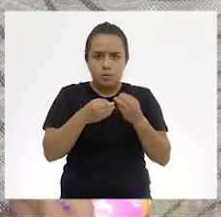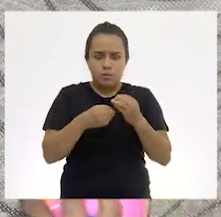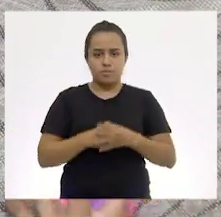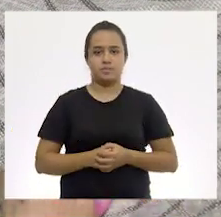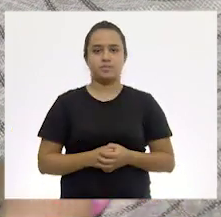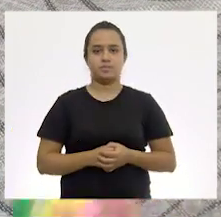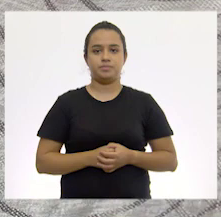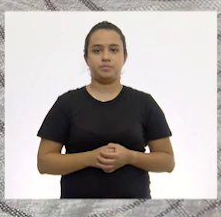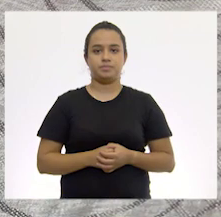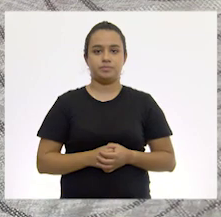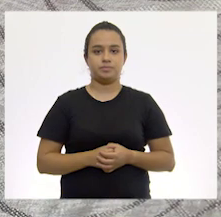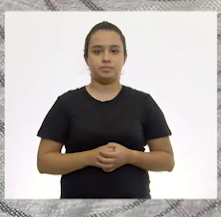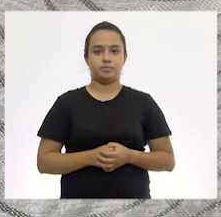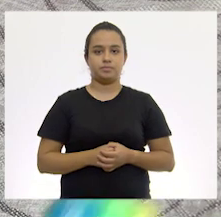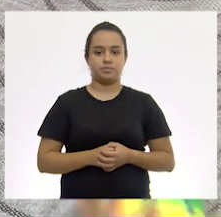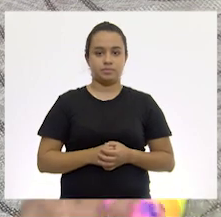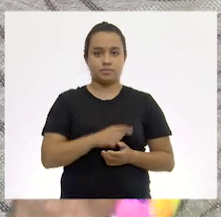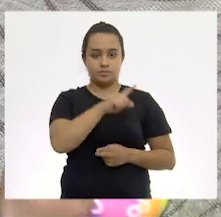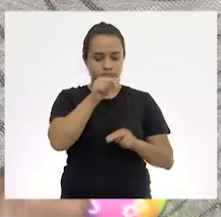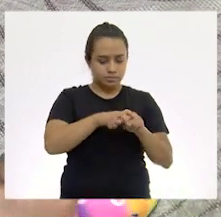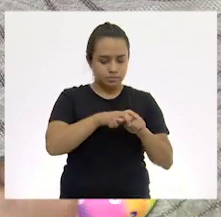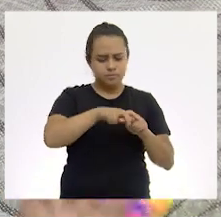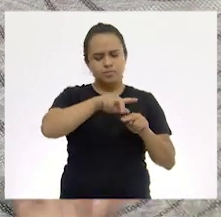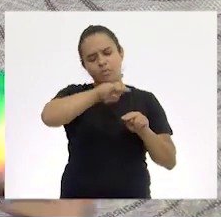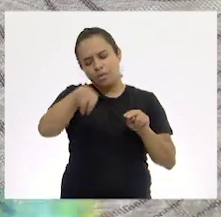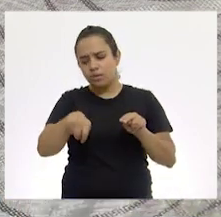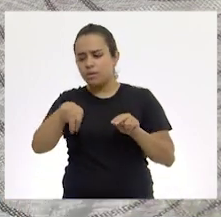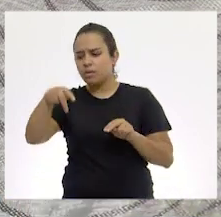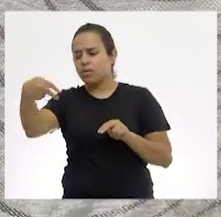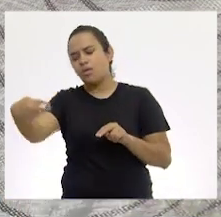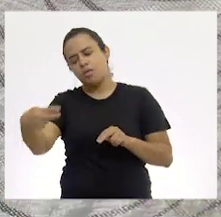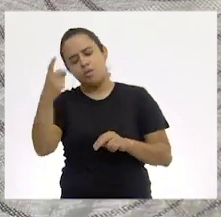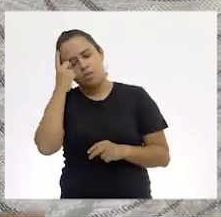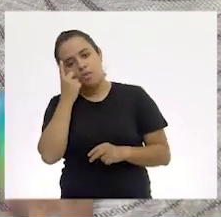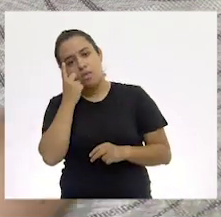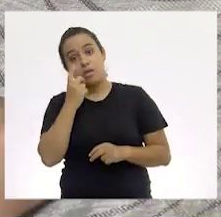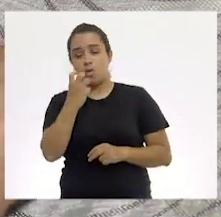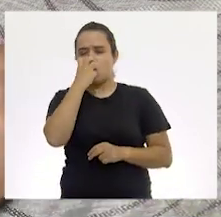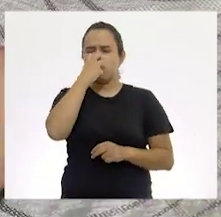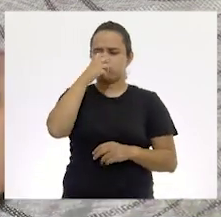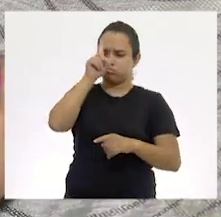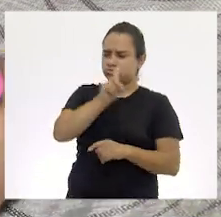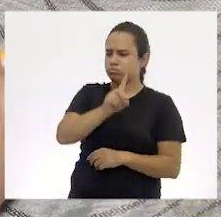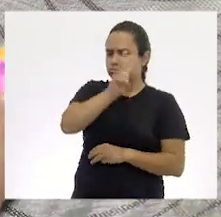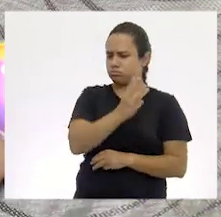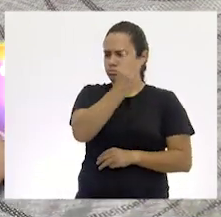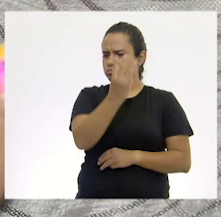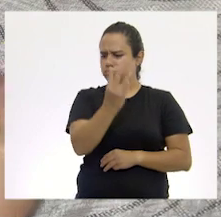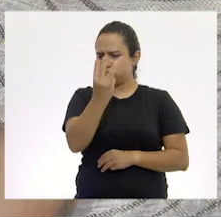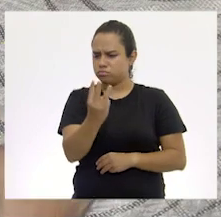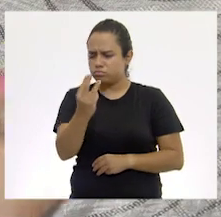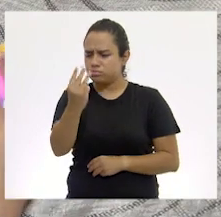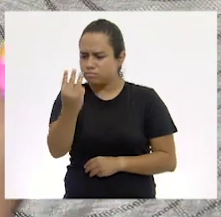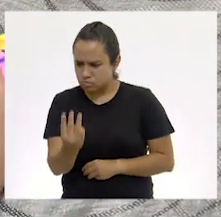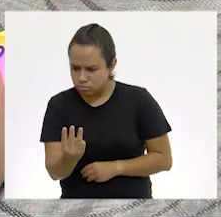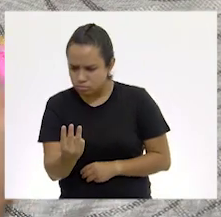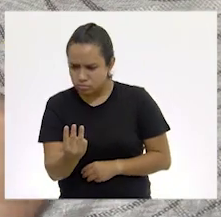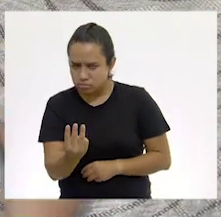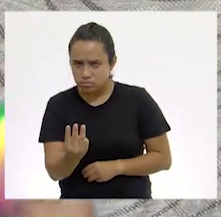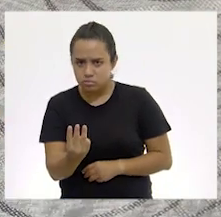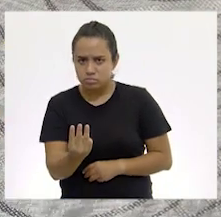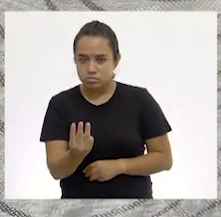Entonces rompió una silla, se fue a dormir, los tres osos entró, entonces era un abuso